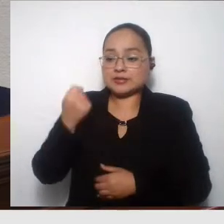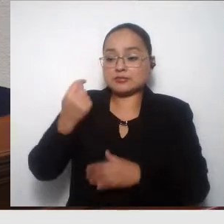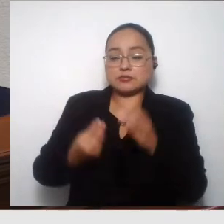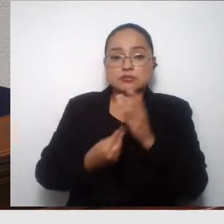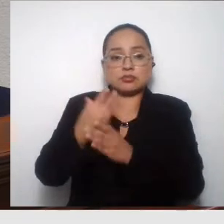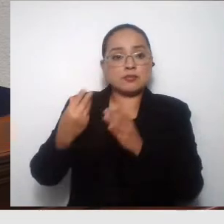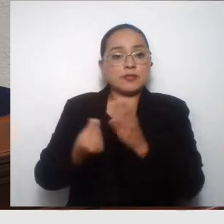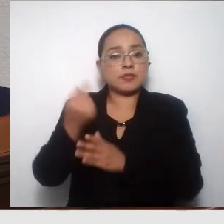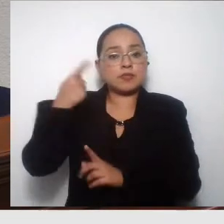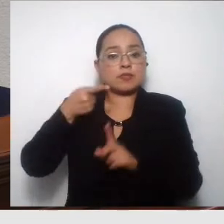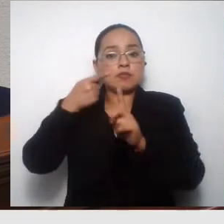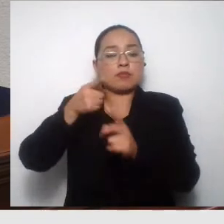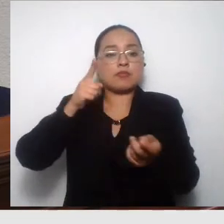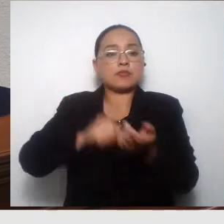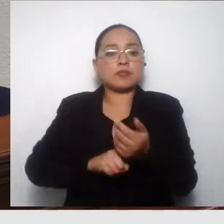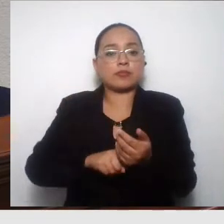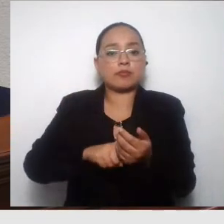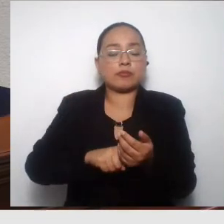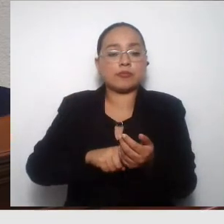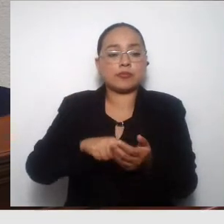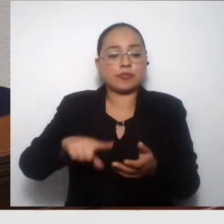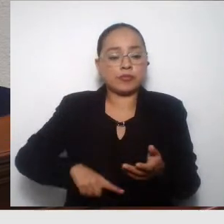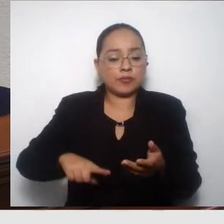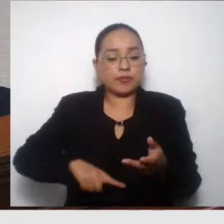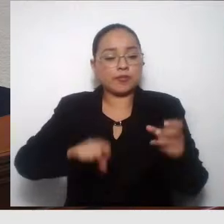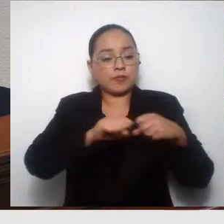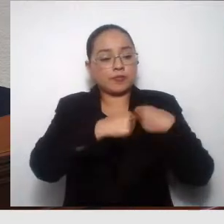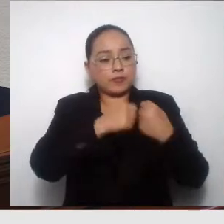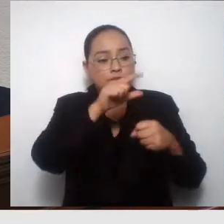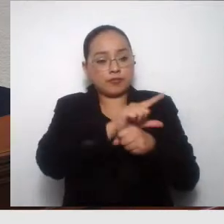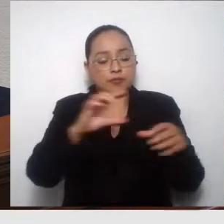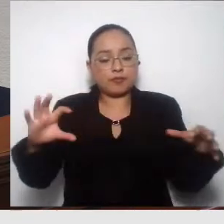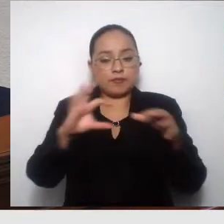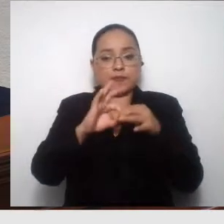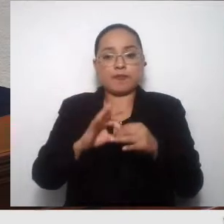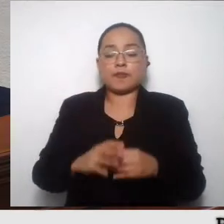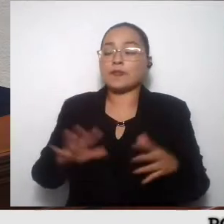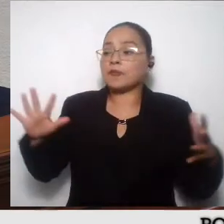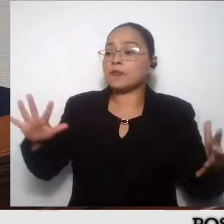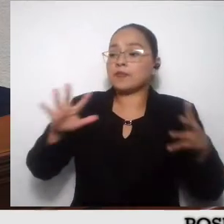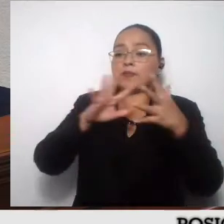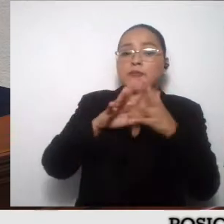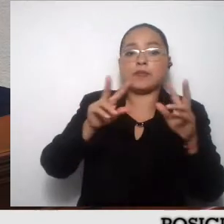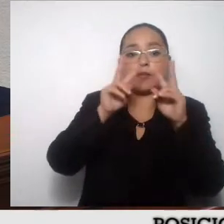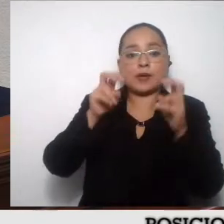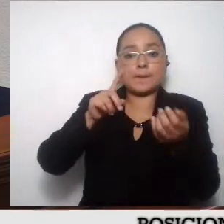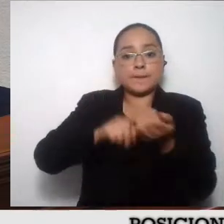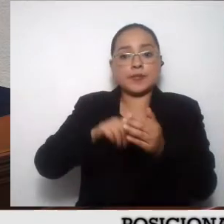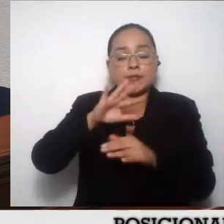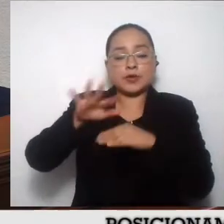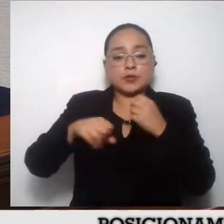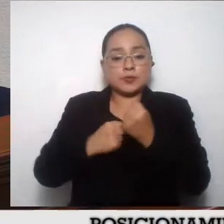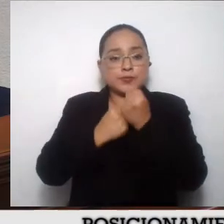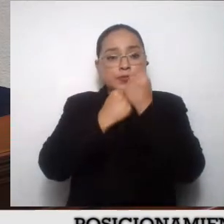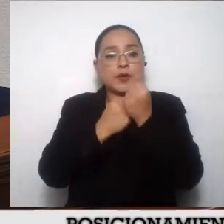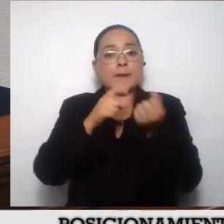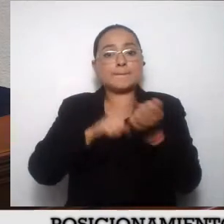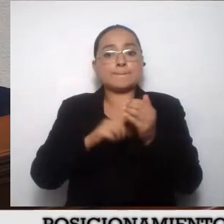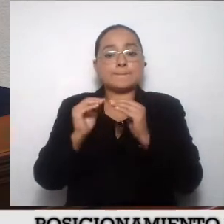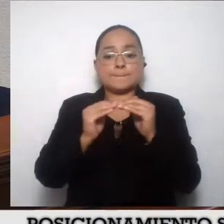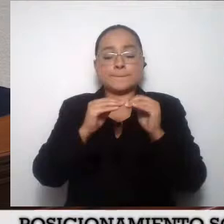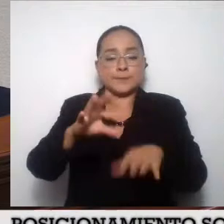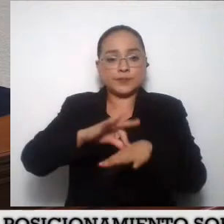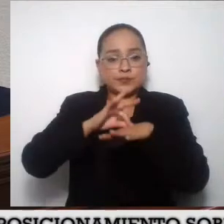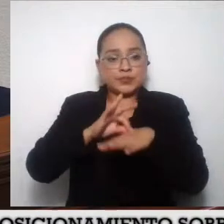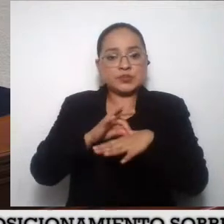fortalecer la relación gobierno-sociedad, agenda transversal con enfoque en el desarrollo sostenible y la igualdad sustantiva,